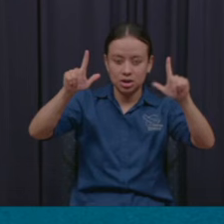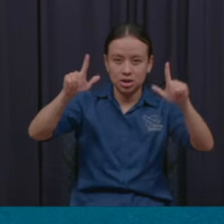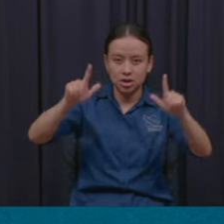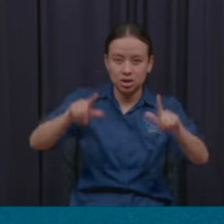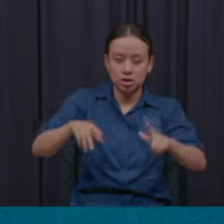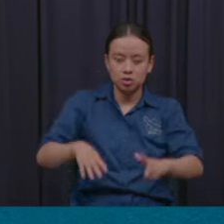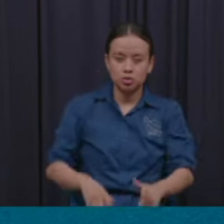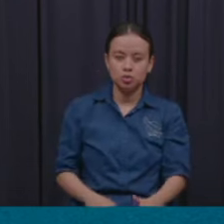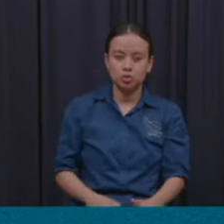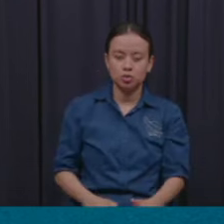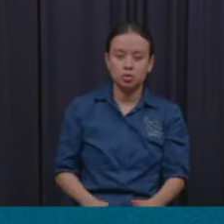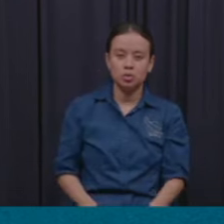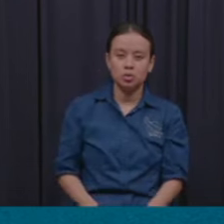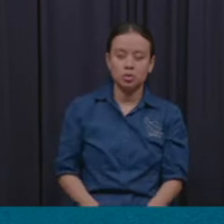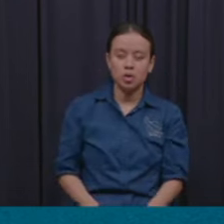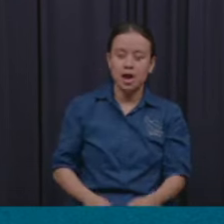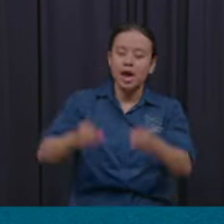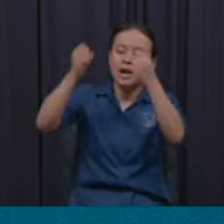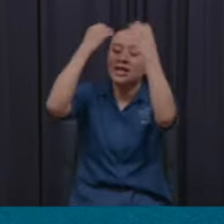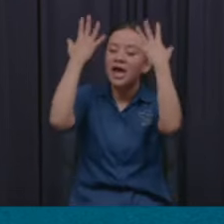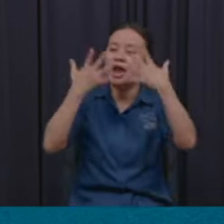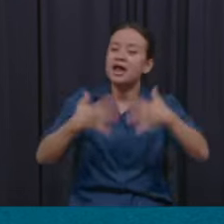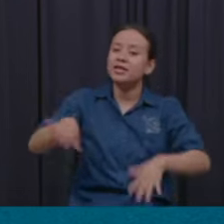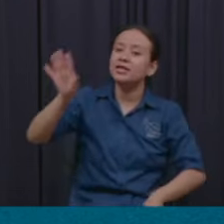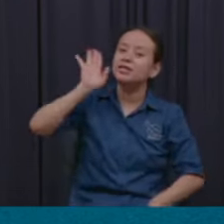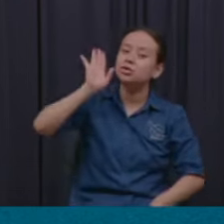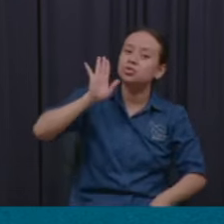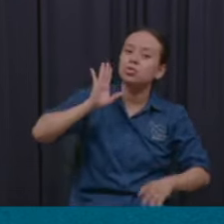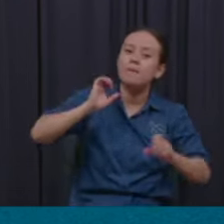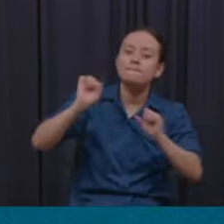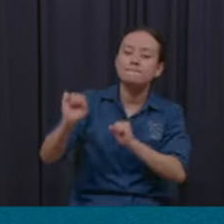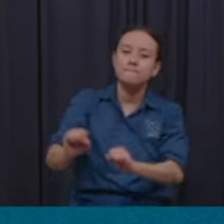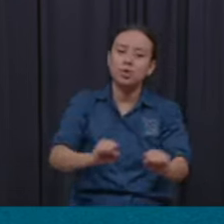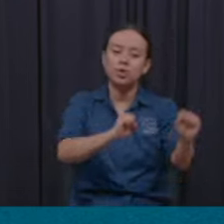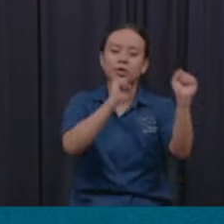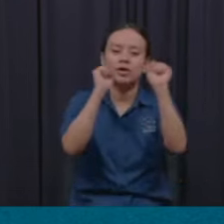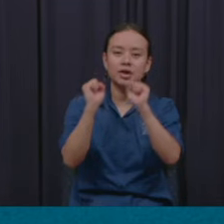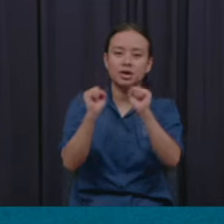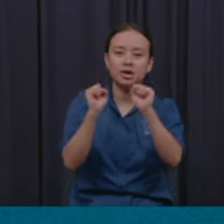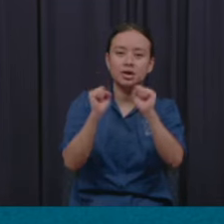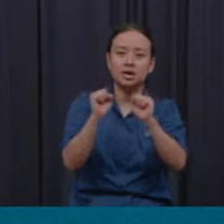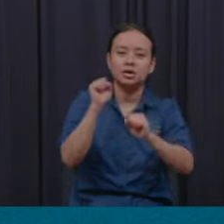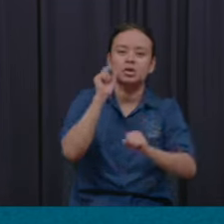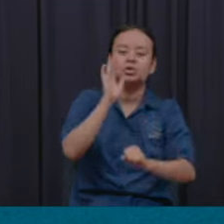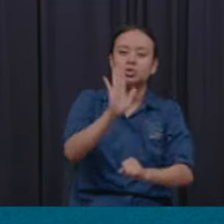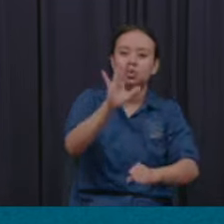vístete de tu poder. Vamos a personalizarlo. Oh Ebenezer,